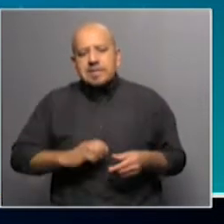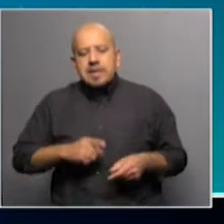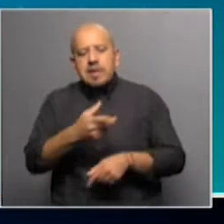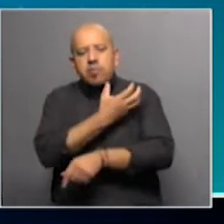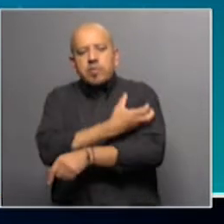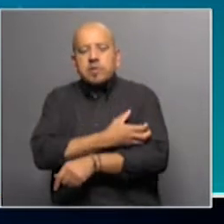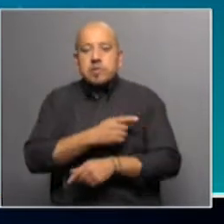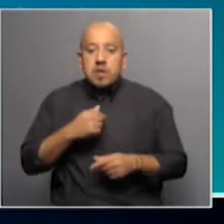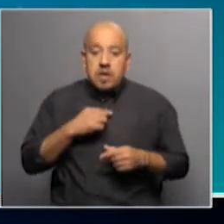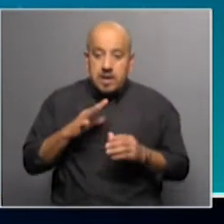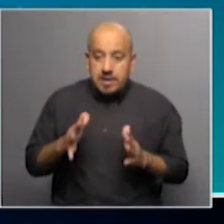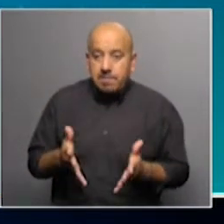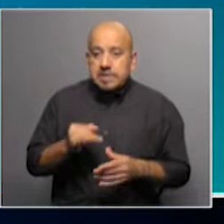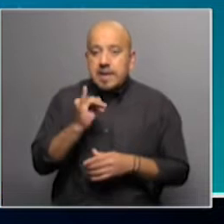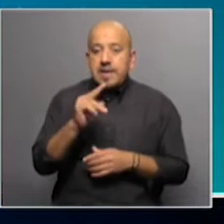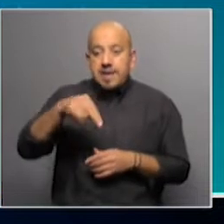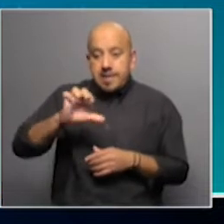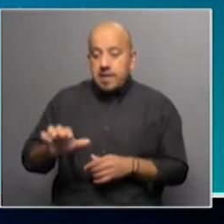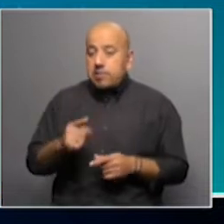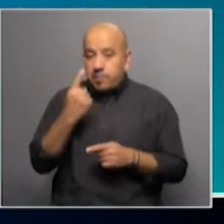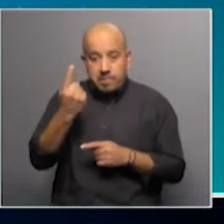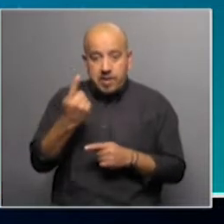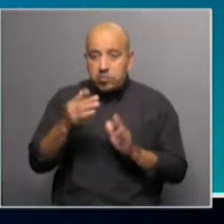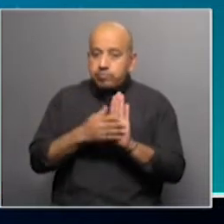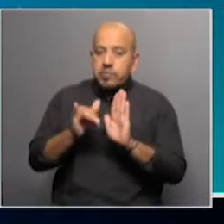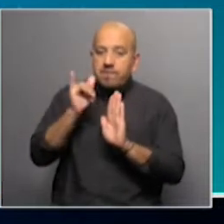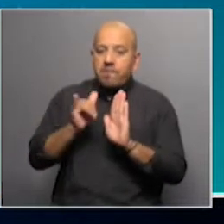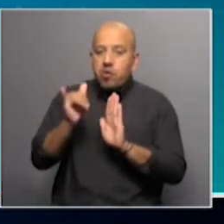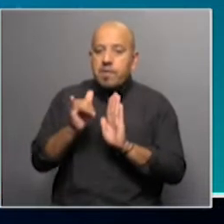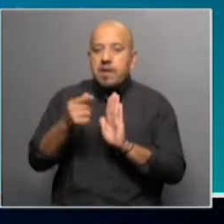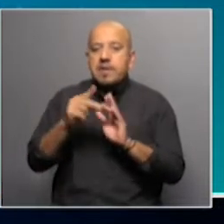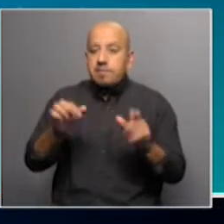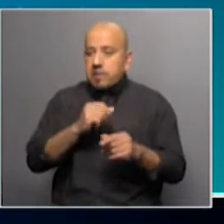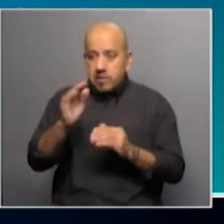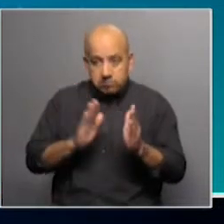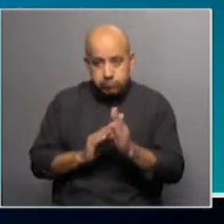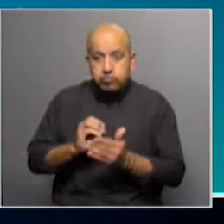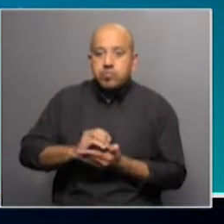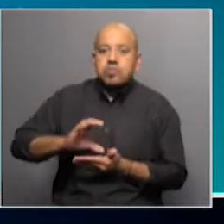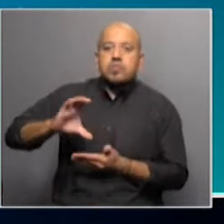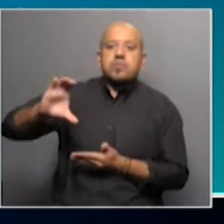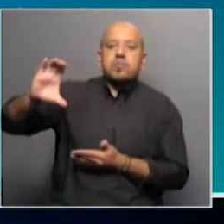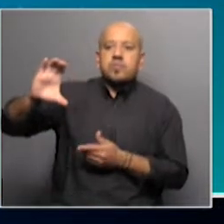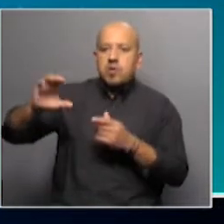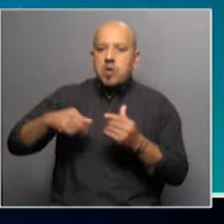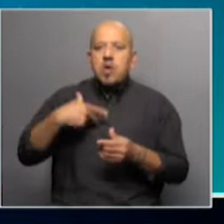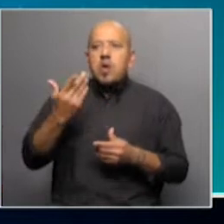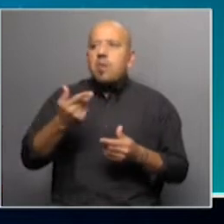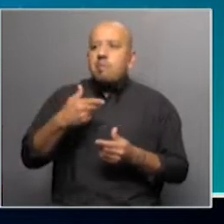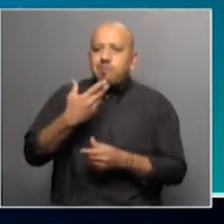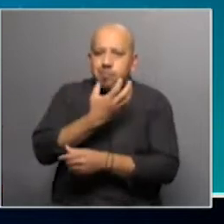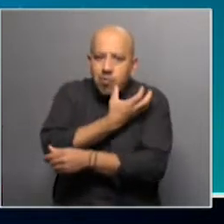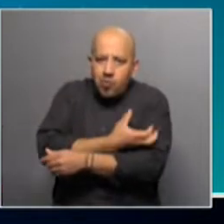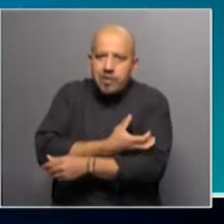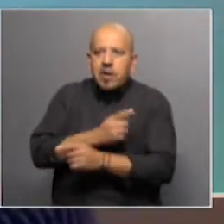Bueno, vos lo que tenés es que el INE primero publicó el informe, que fue lo que analizamos, ¿sí? El incremento de la pobreza hoy alcanza el 11,6%